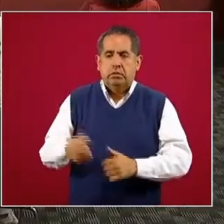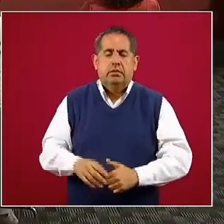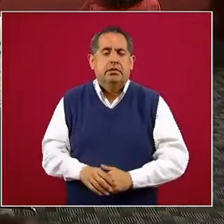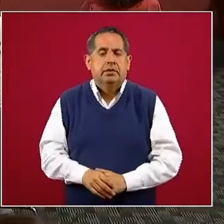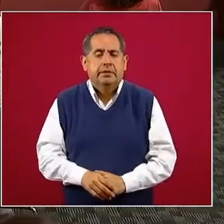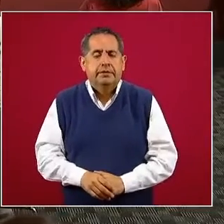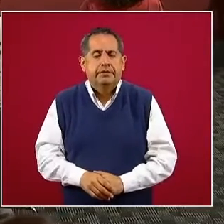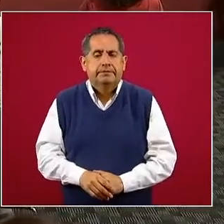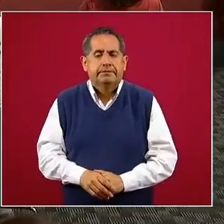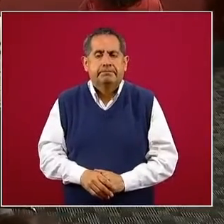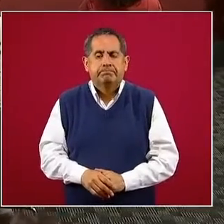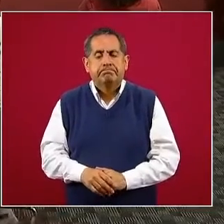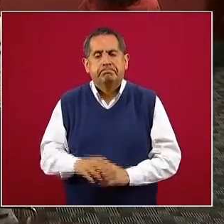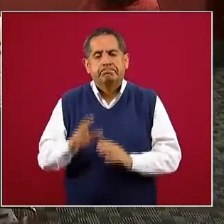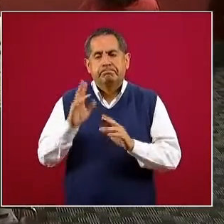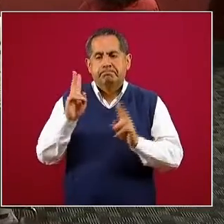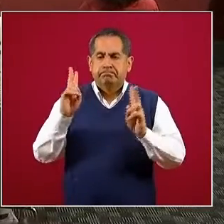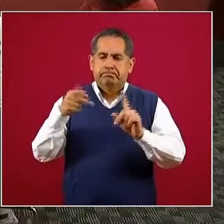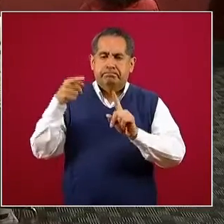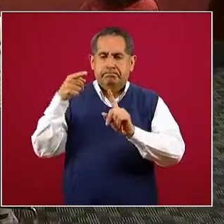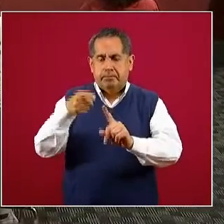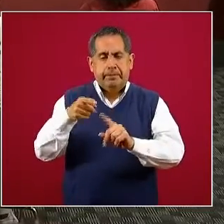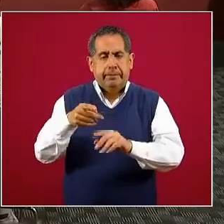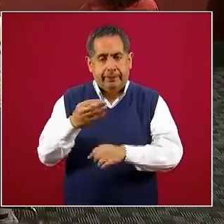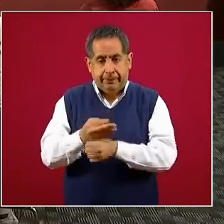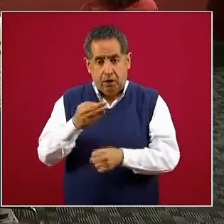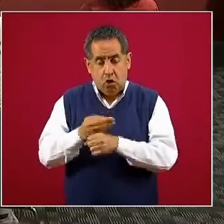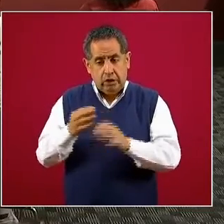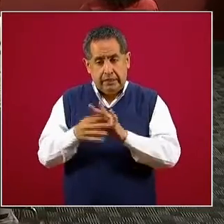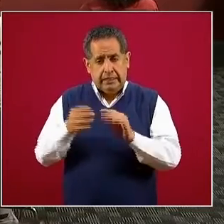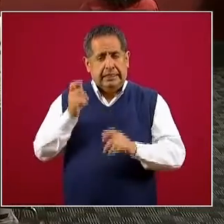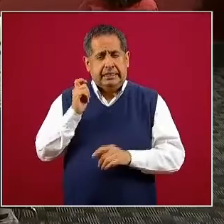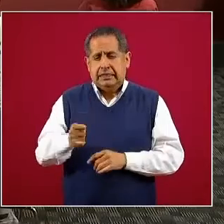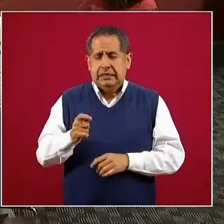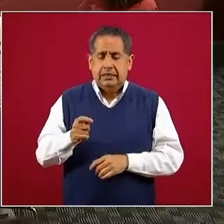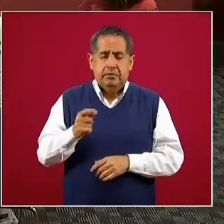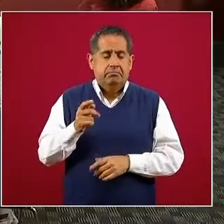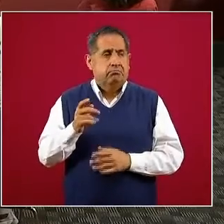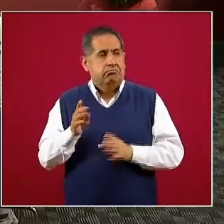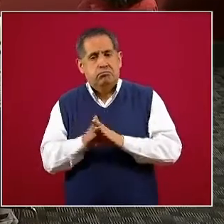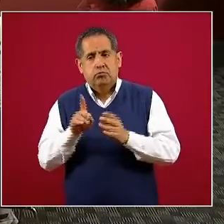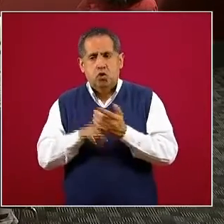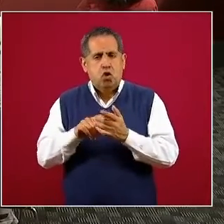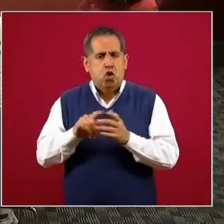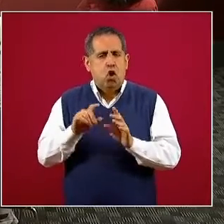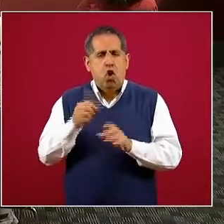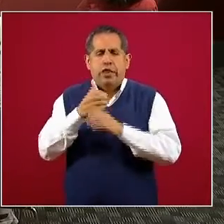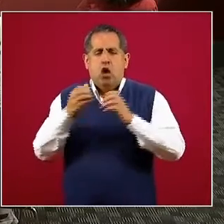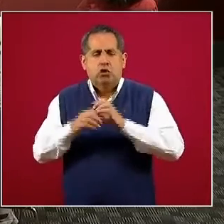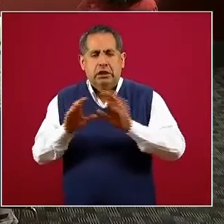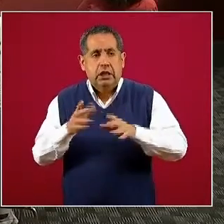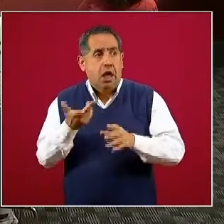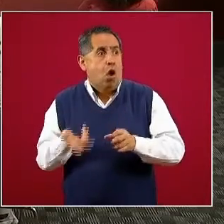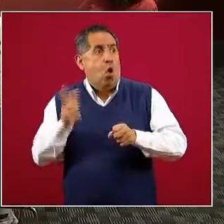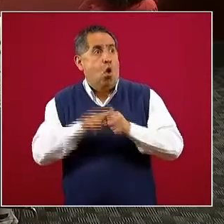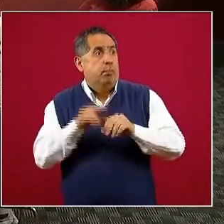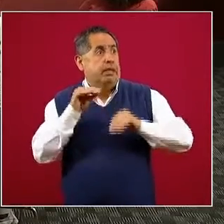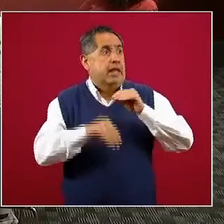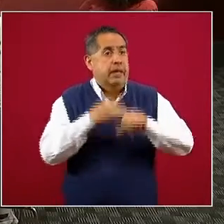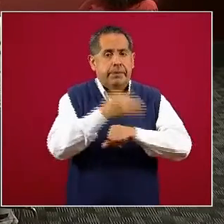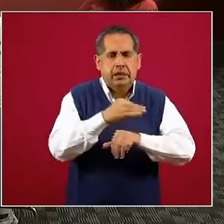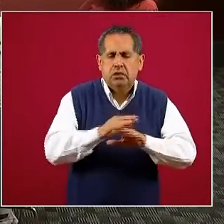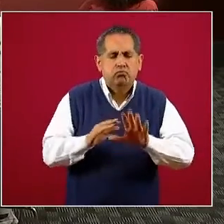Tenemos también ya una carta intención del municipio de Amozoc, donde también